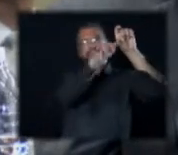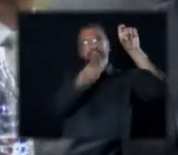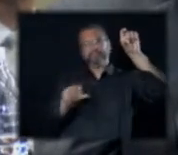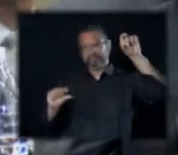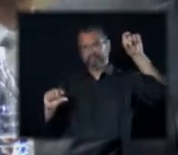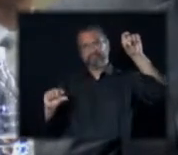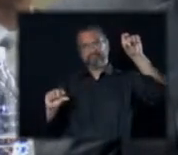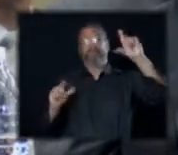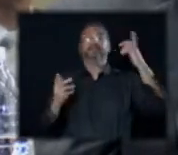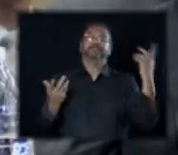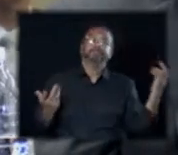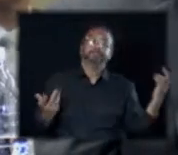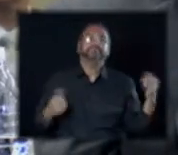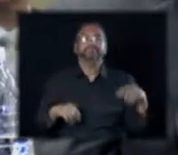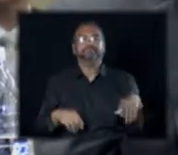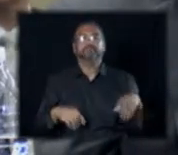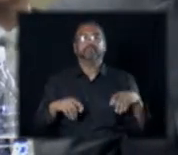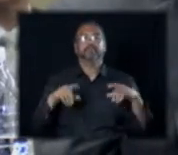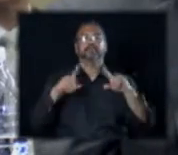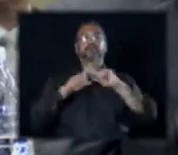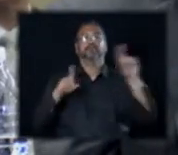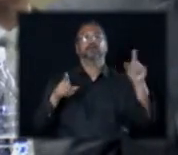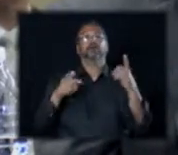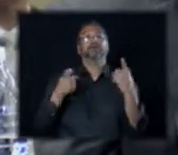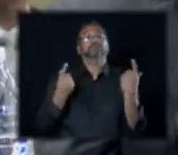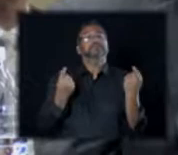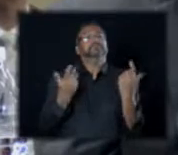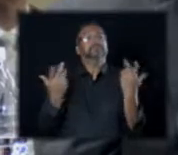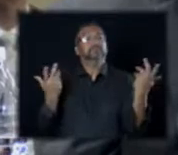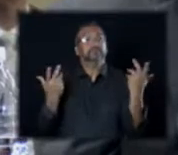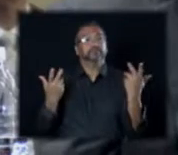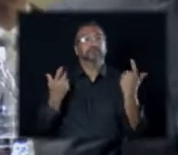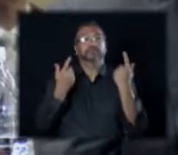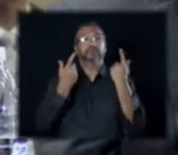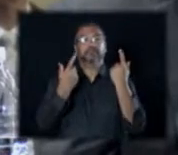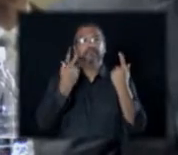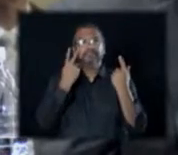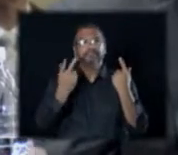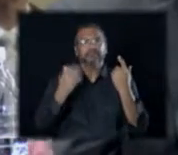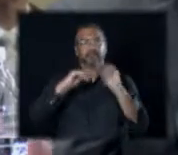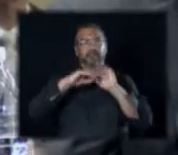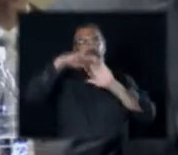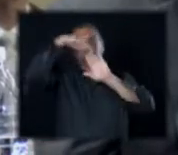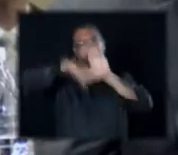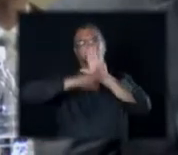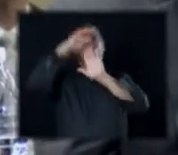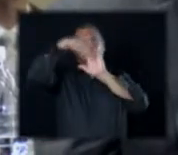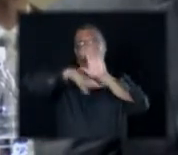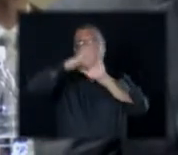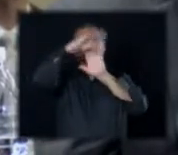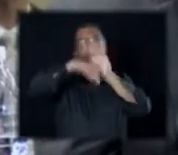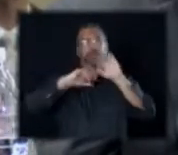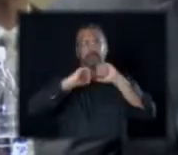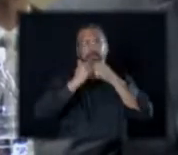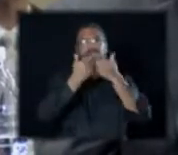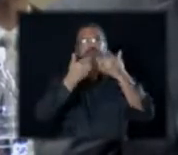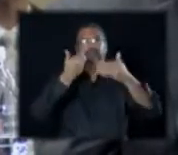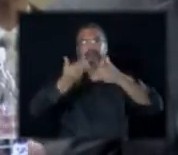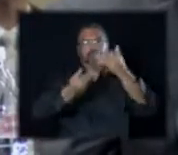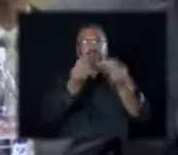En el Departamento de Hacienda seguimos prácticas y procedimientos para manejar entradas y salidas.